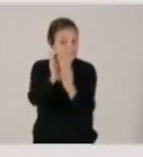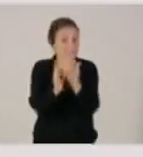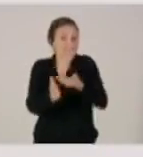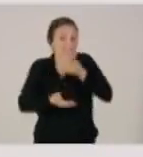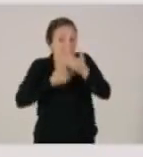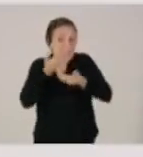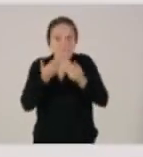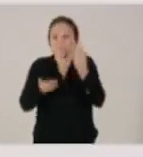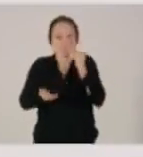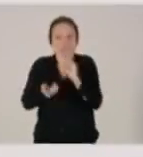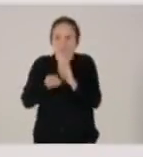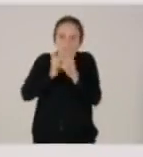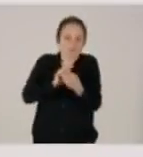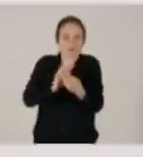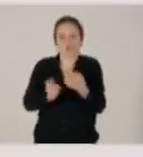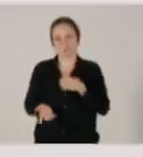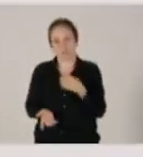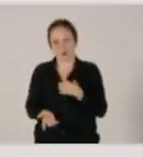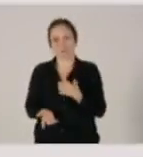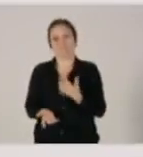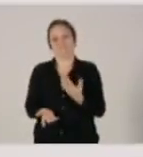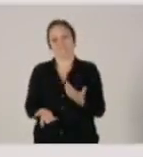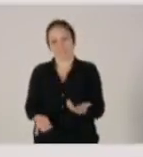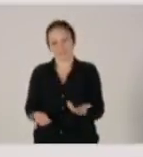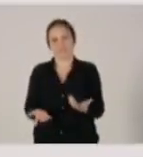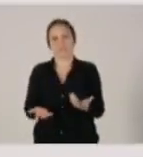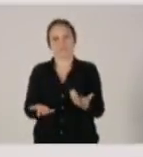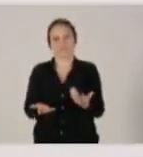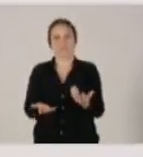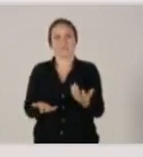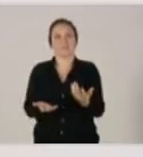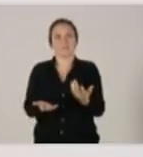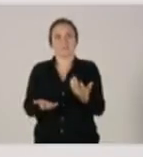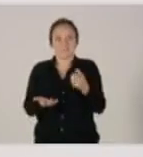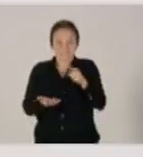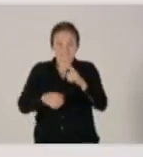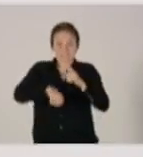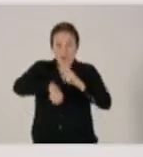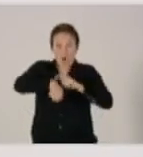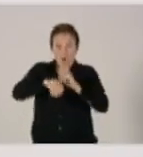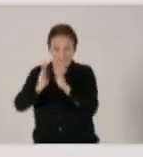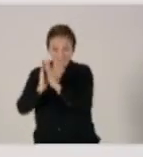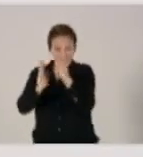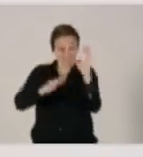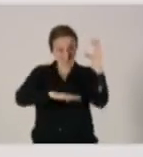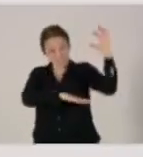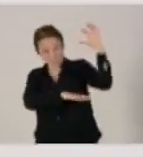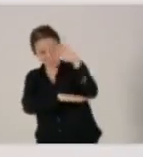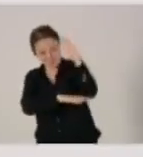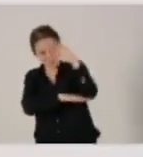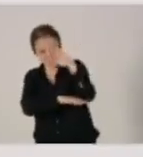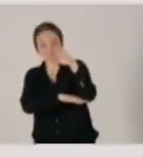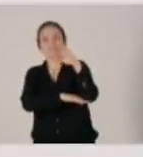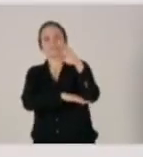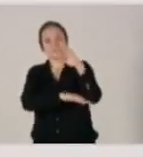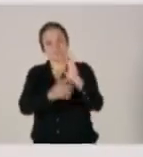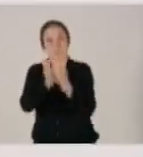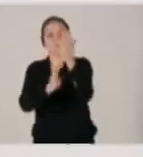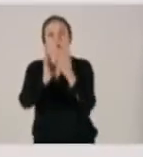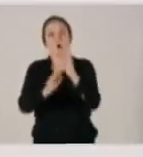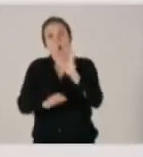no se enfríen de hecho se activan en esa en esa en esas horas centrales o avivados por los vientos nocturnos